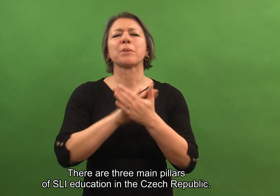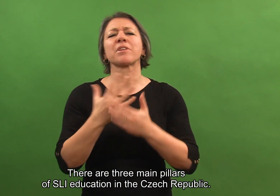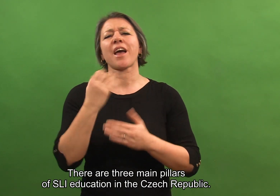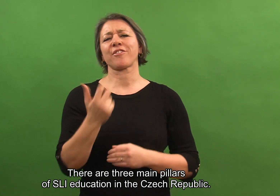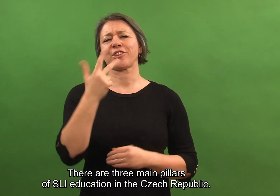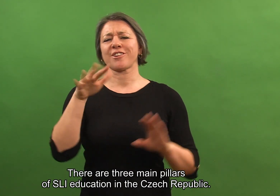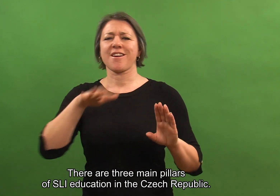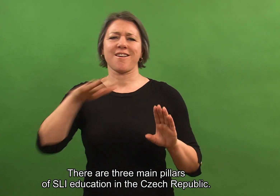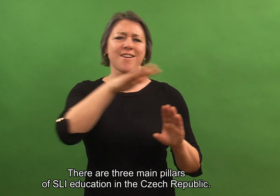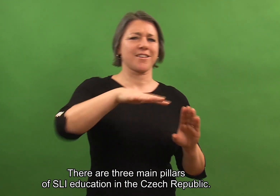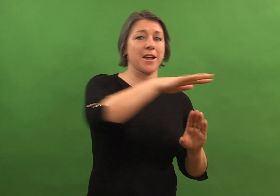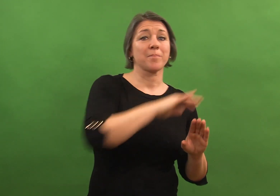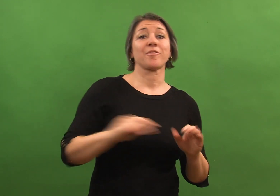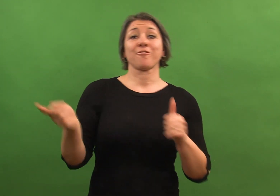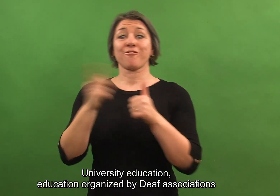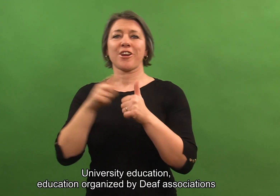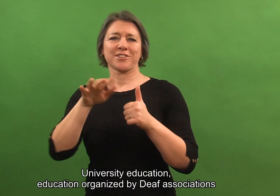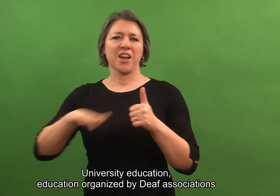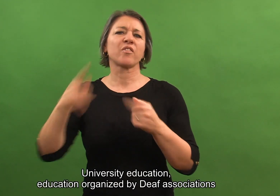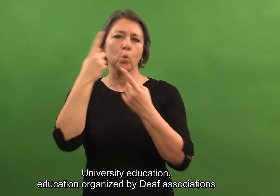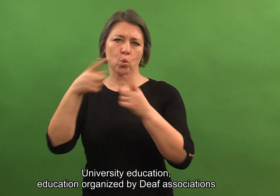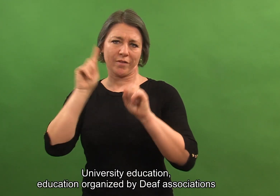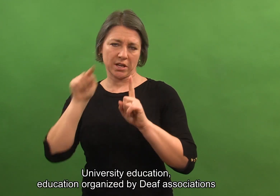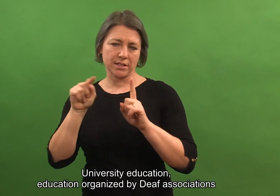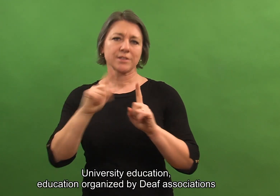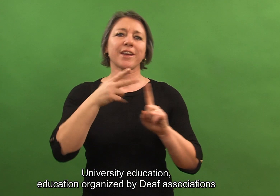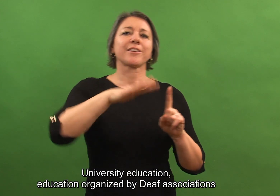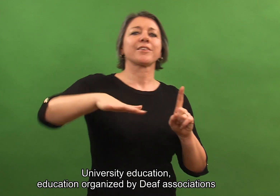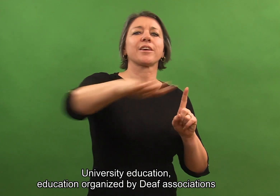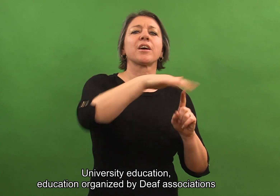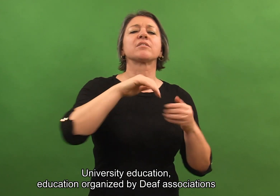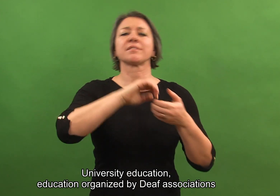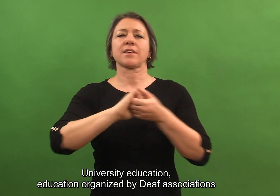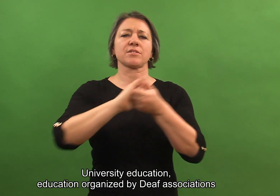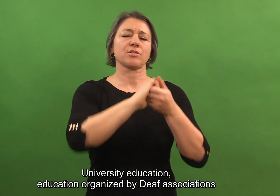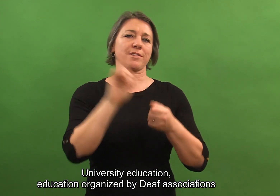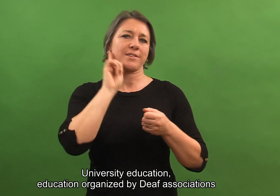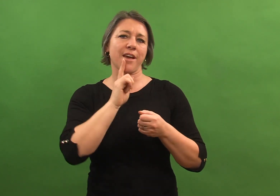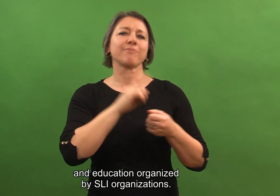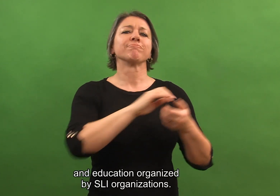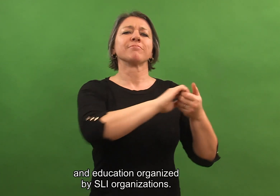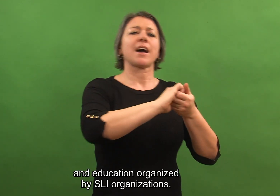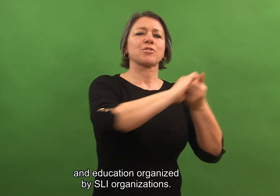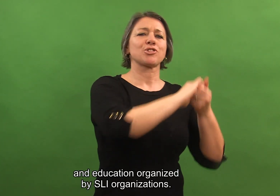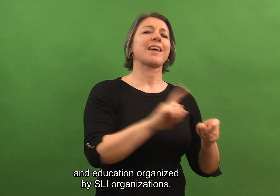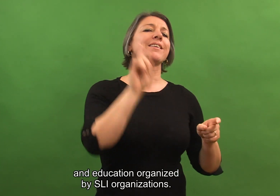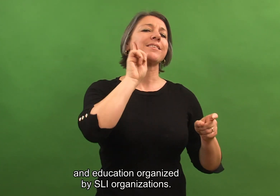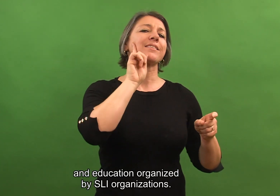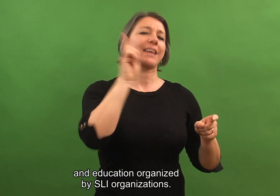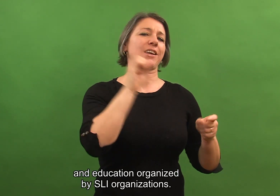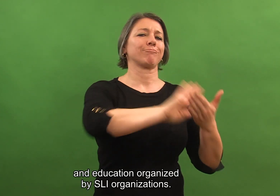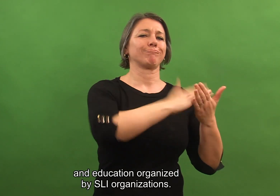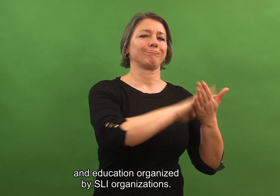Checa y en Eslovaquia. Hay 3 pilares principales de educación de intérpretes de lengua de señas en la República Checa.